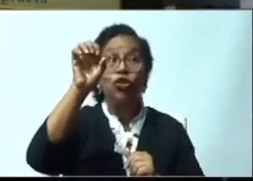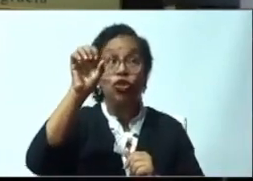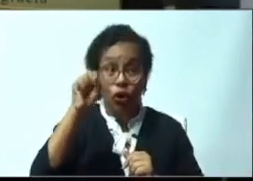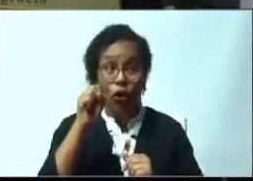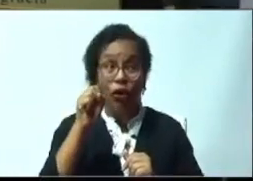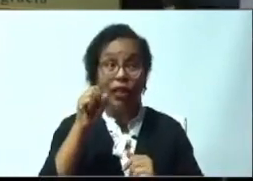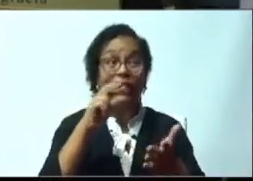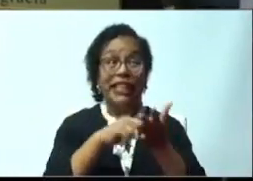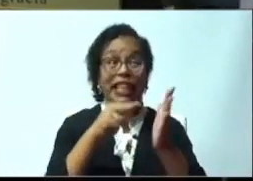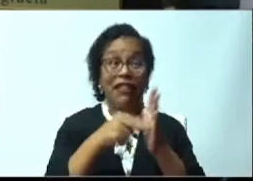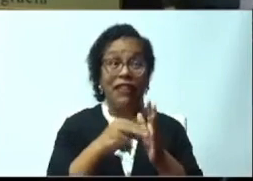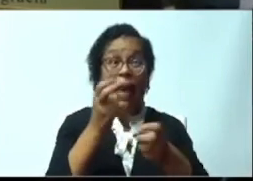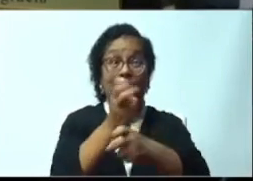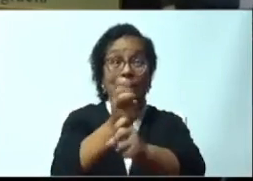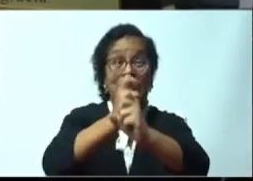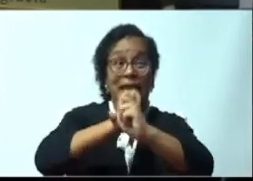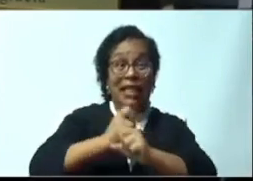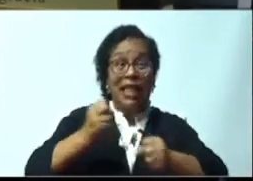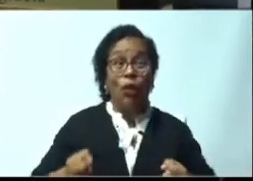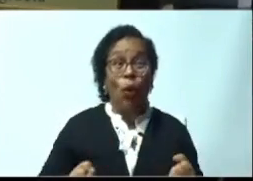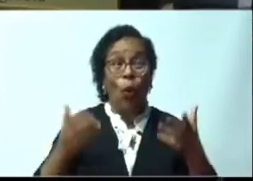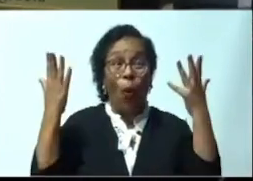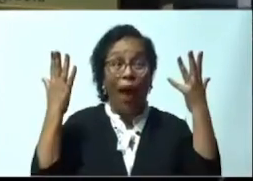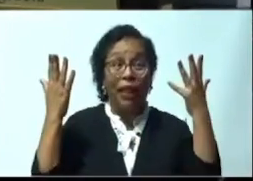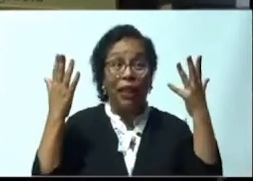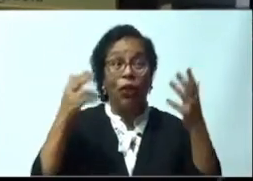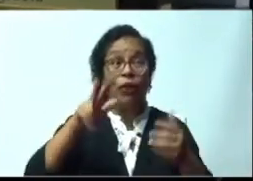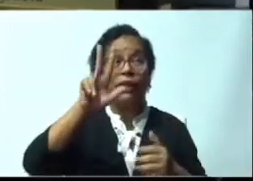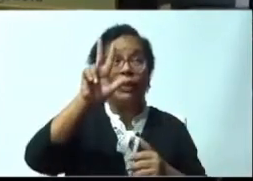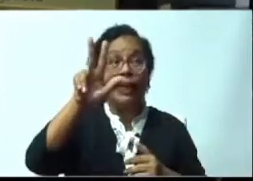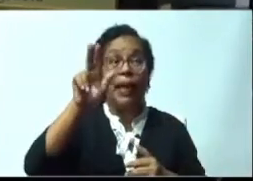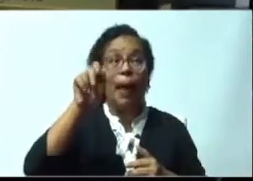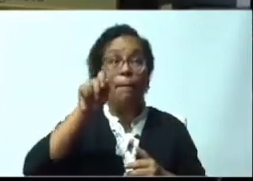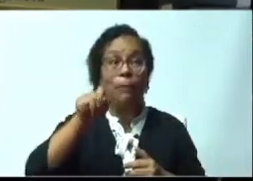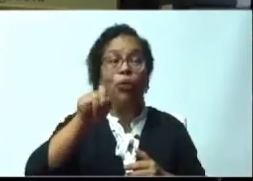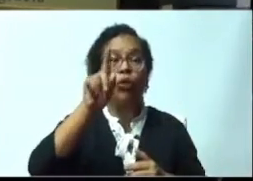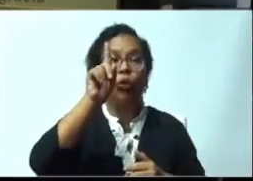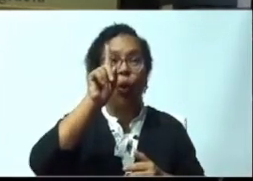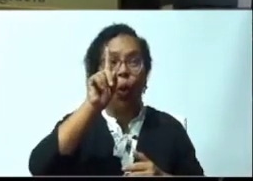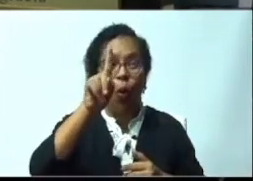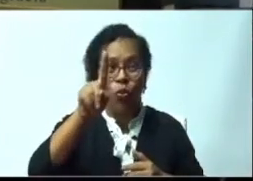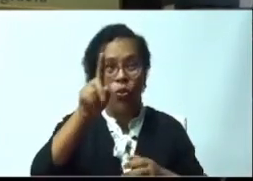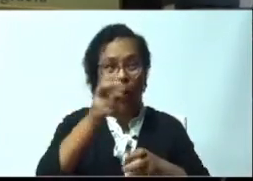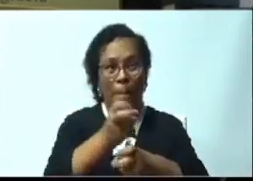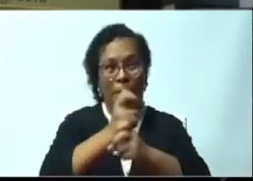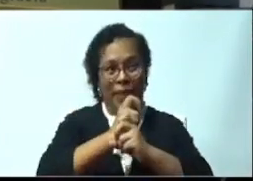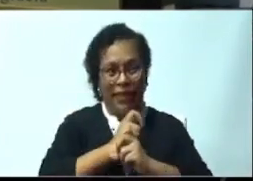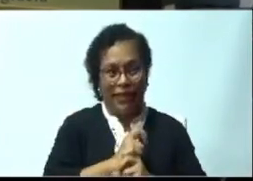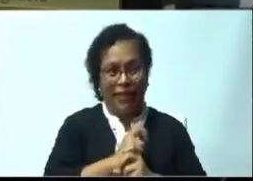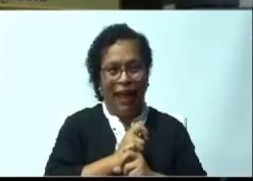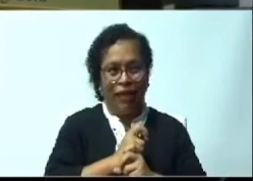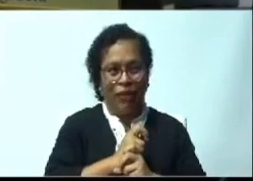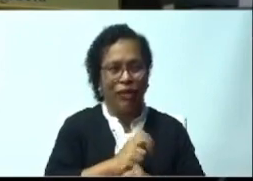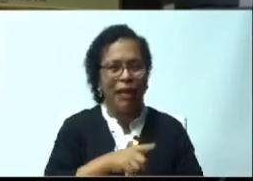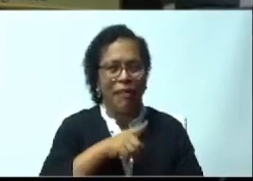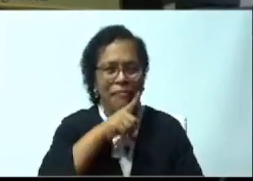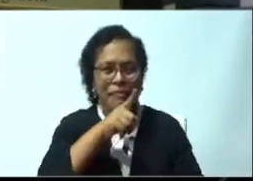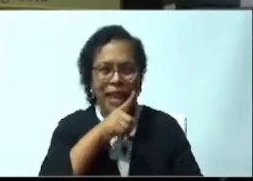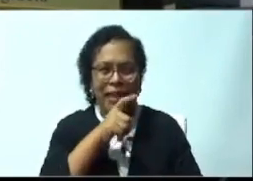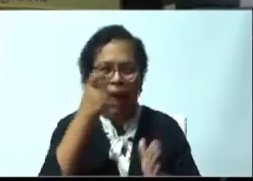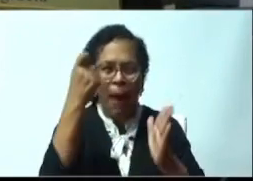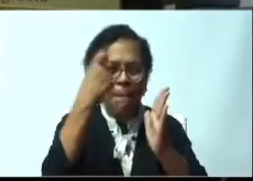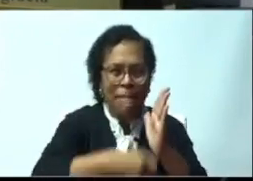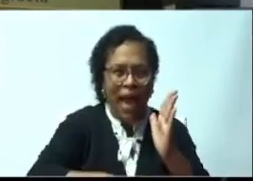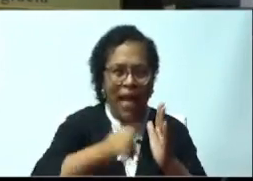3.1 prestado. ¿Qué quiere decir eso? Que no es verdad la eficiencia de las instituciones recaudatorias. Ustedes